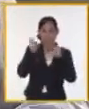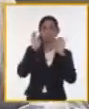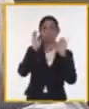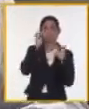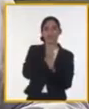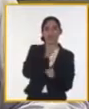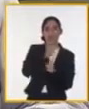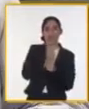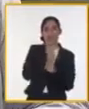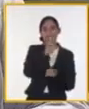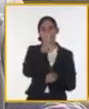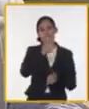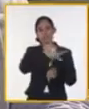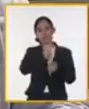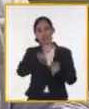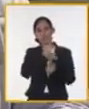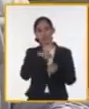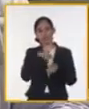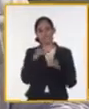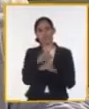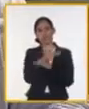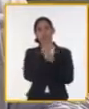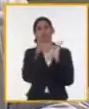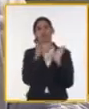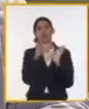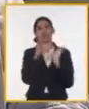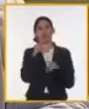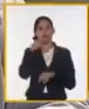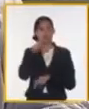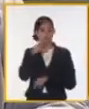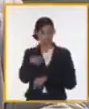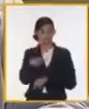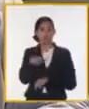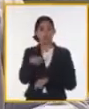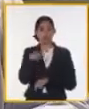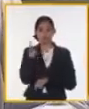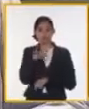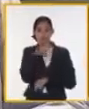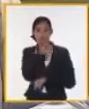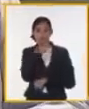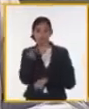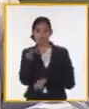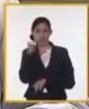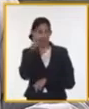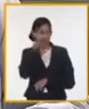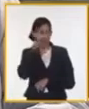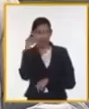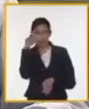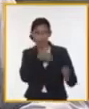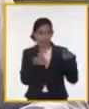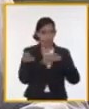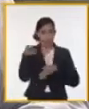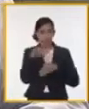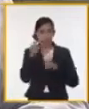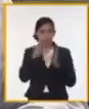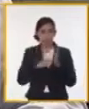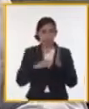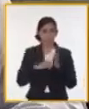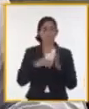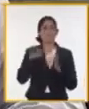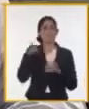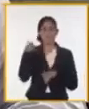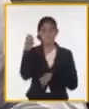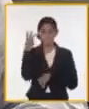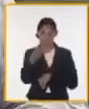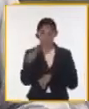horas en la mañana. Y lo digo aquí porque lo hemos comprobado. Hemos estado participando en cooperativas en estos últimos 3 meses donde hemos discutido esos